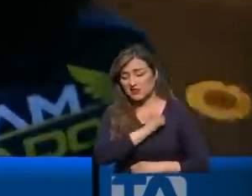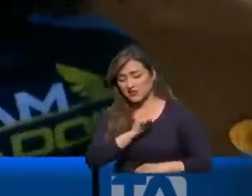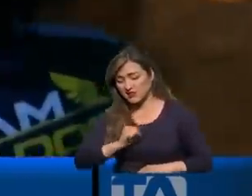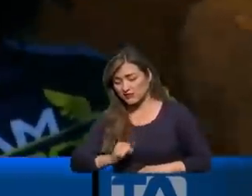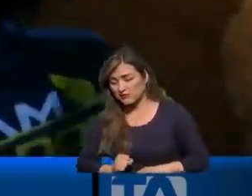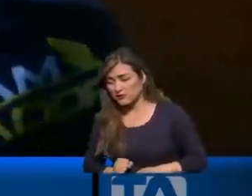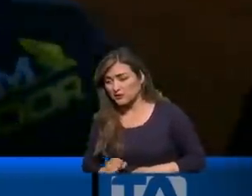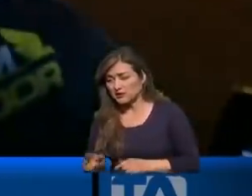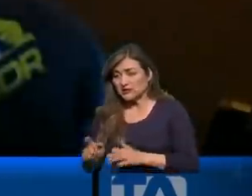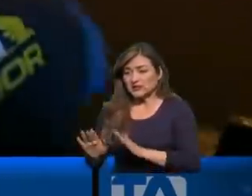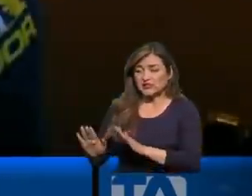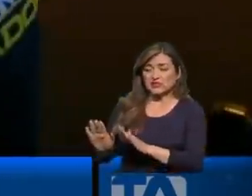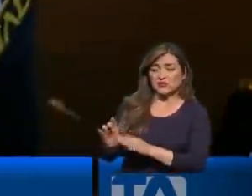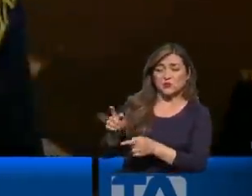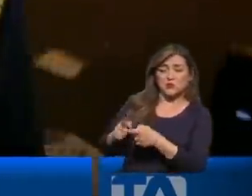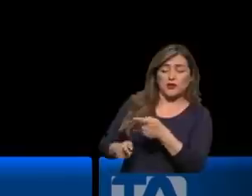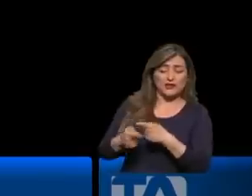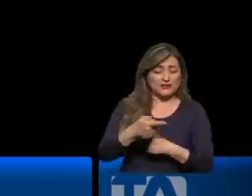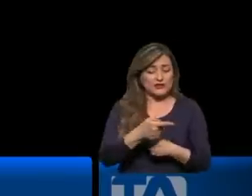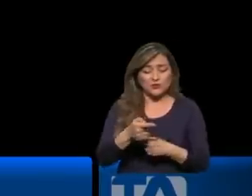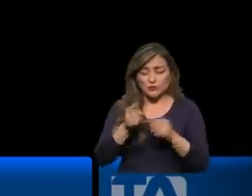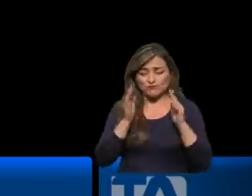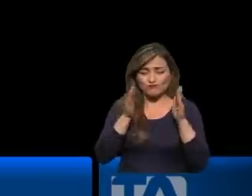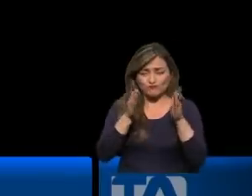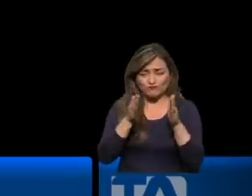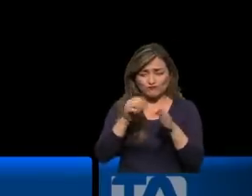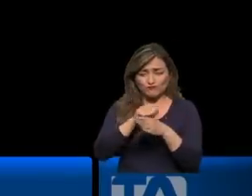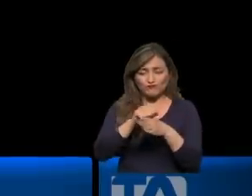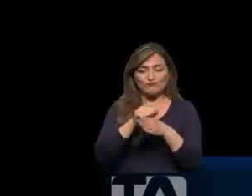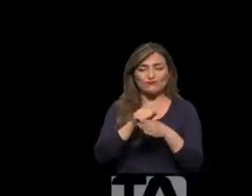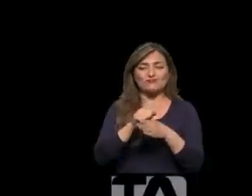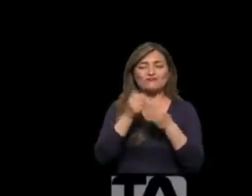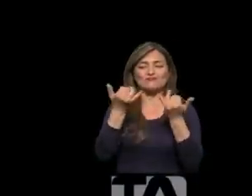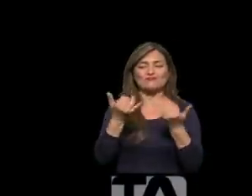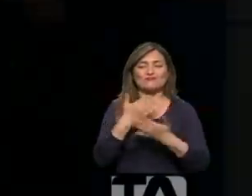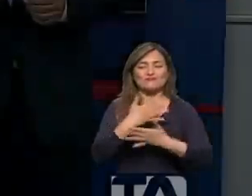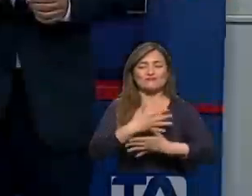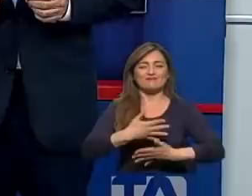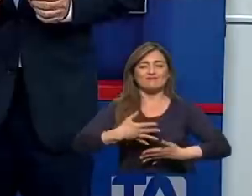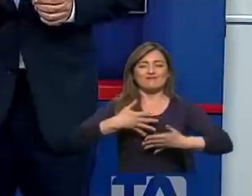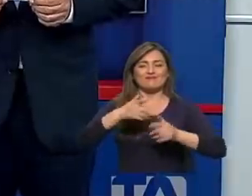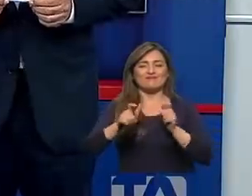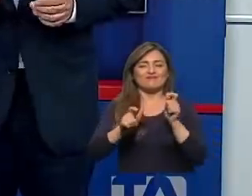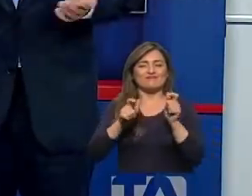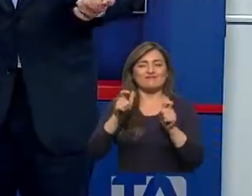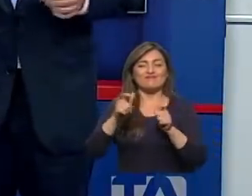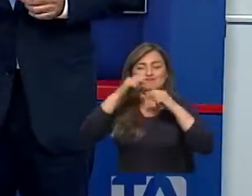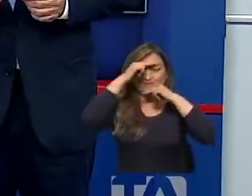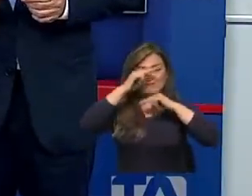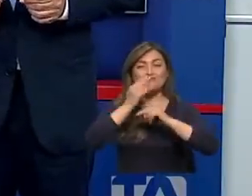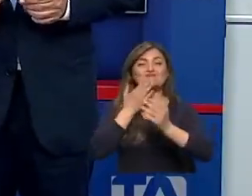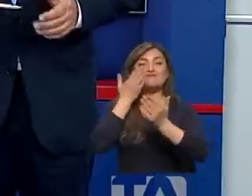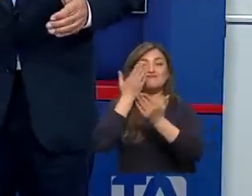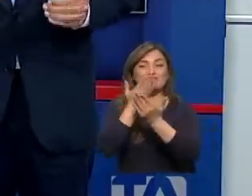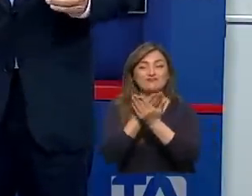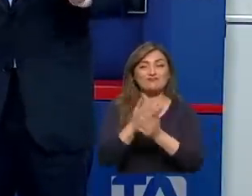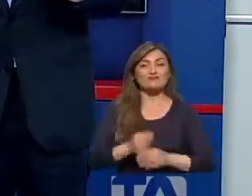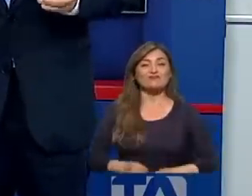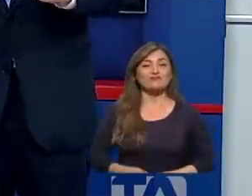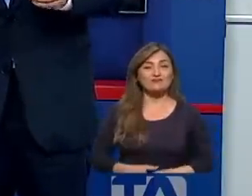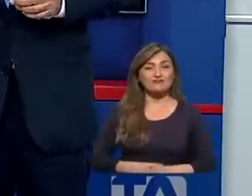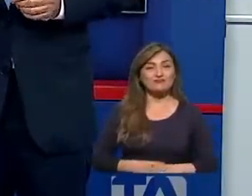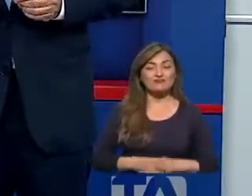sacrificio, pero que hoy lo disfrutan con la gente, con el aficionado, que les ha tributado su agradecimiento